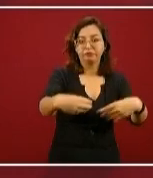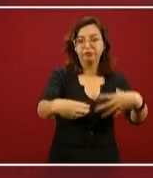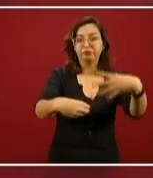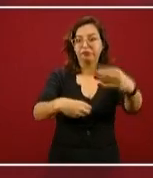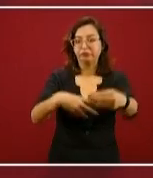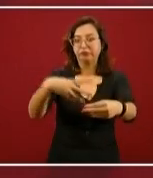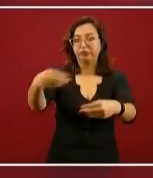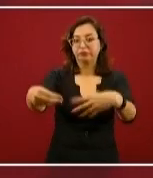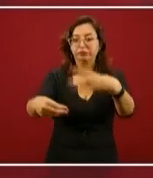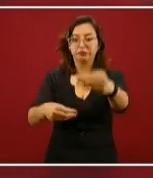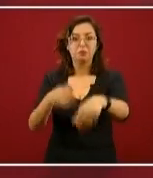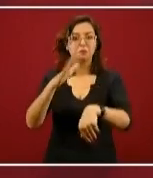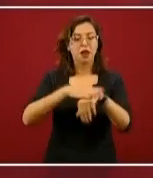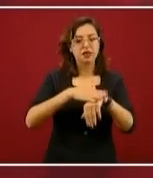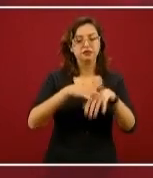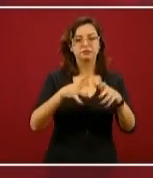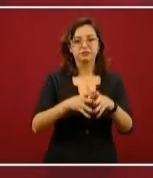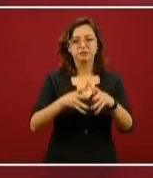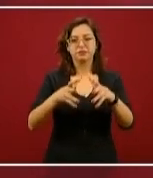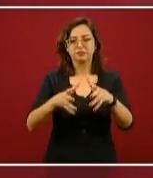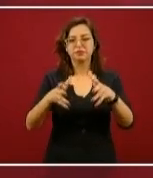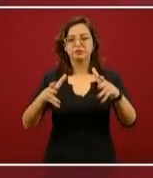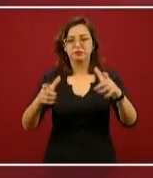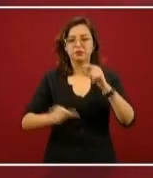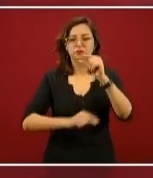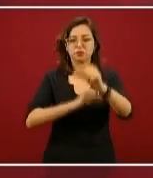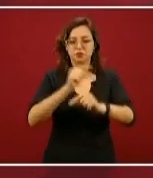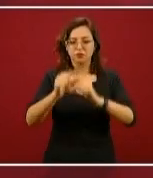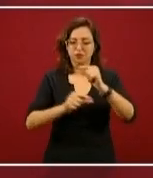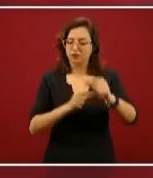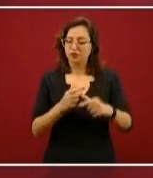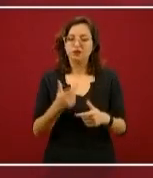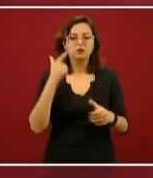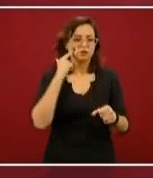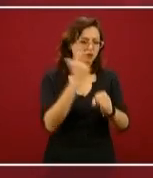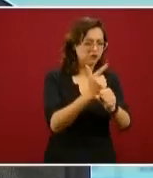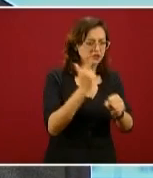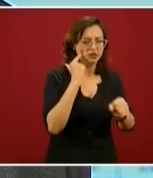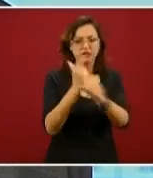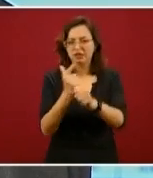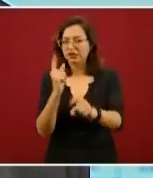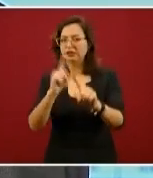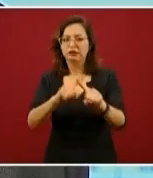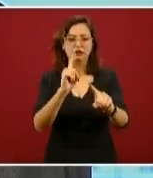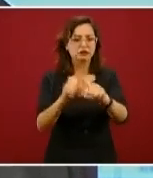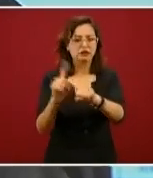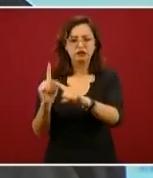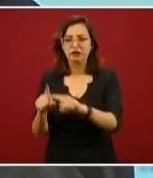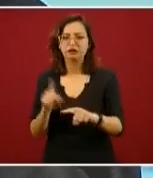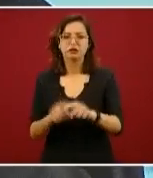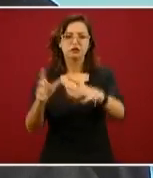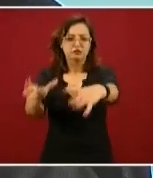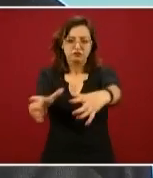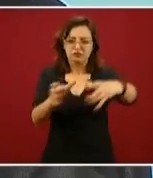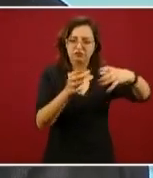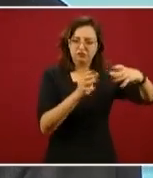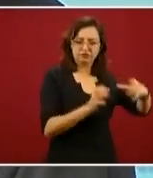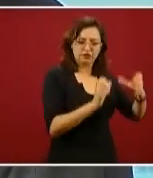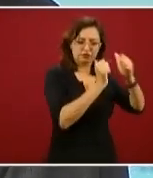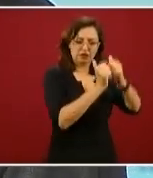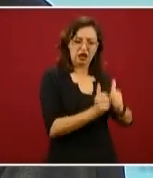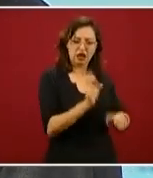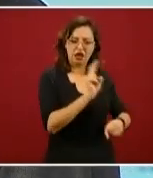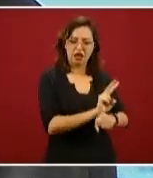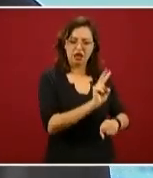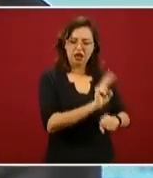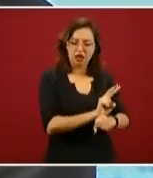utilizando, como lo hemos hecho desde el inicio, la estrategia de contención centrada en las personas. Esta estrategia de